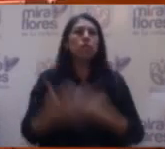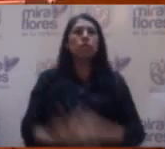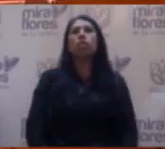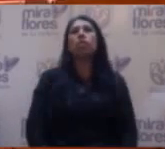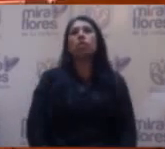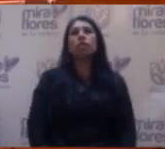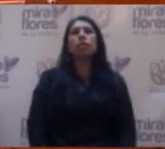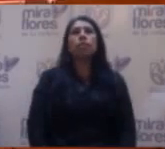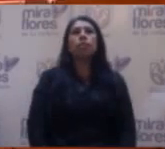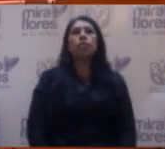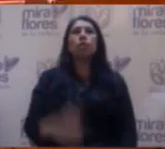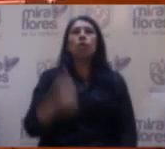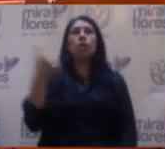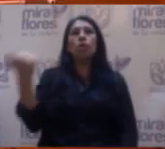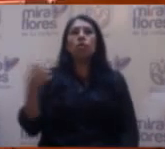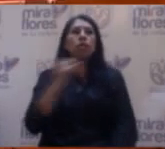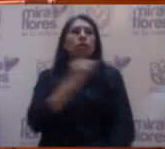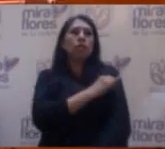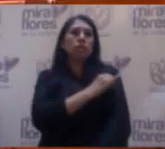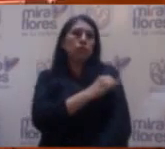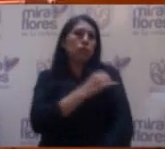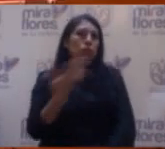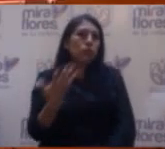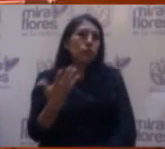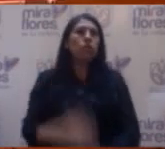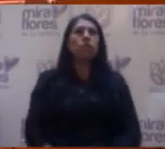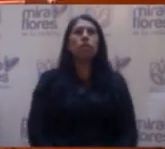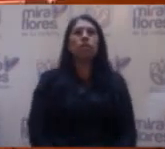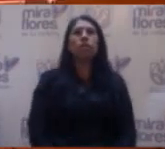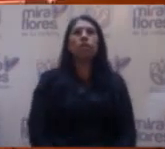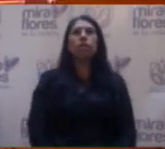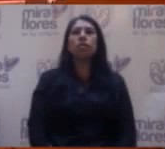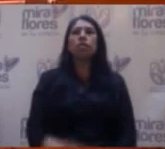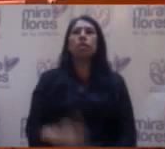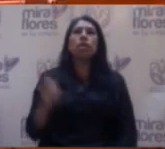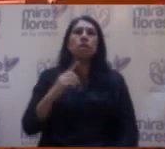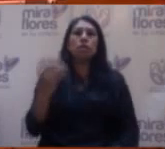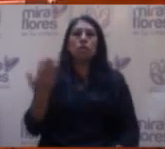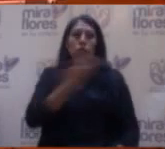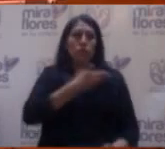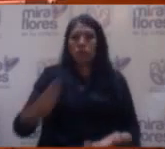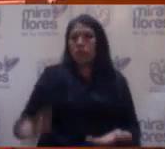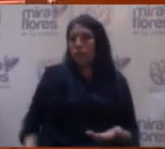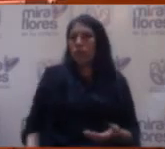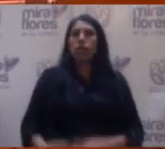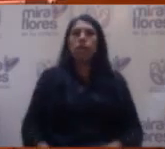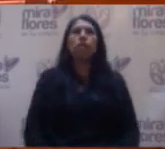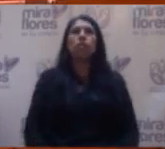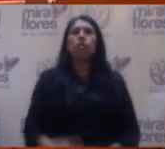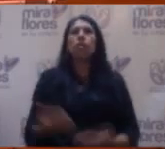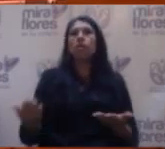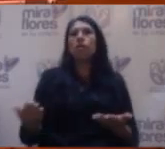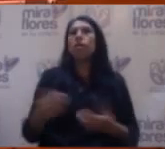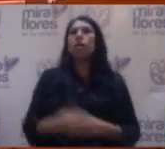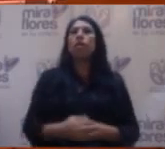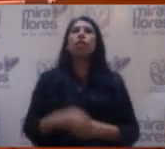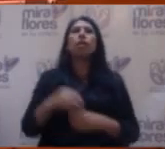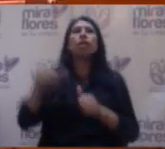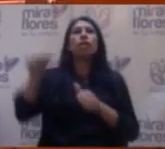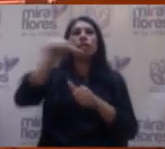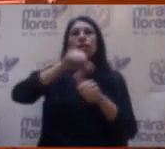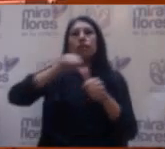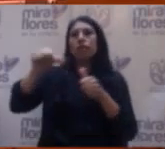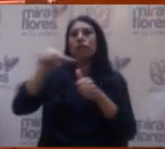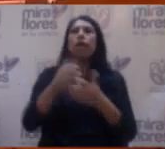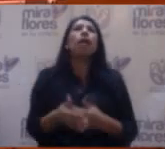otras instituciones no gubernamentales, en fin, y el intercambio de experiencias durante esos